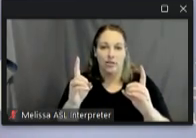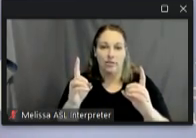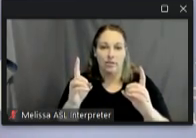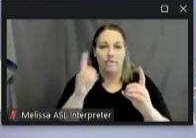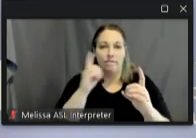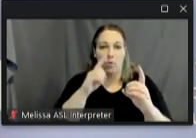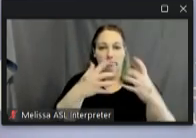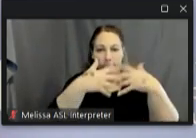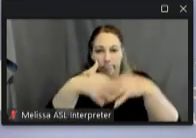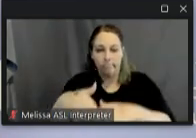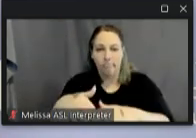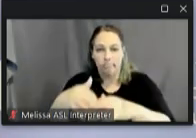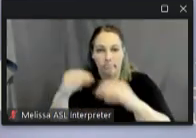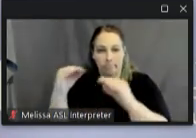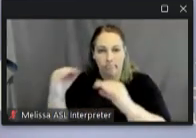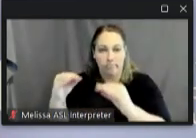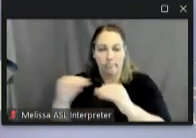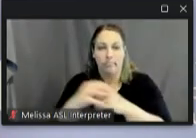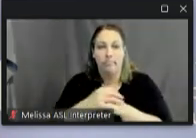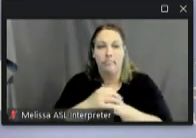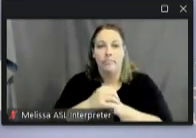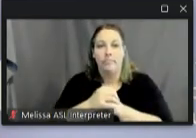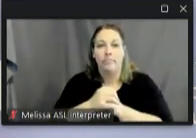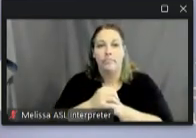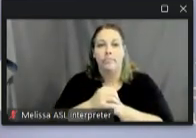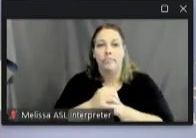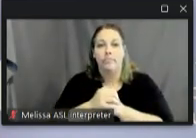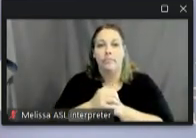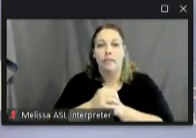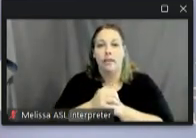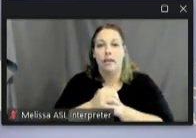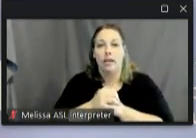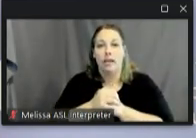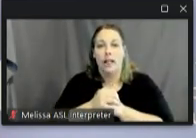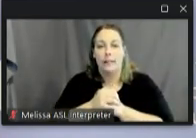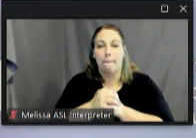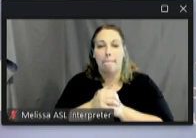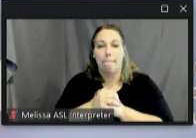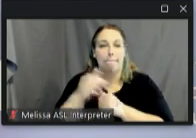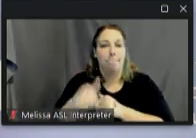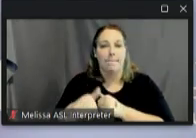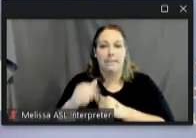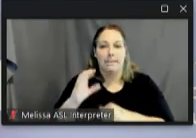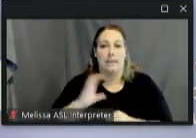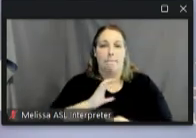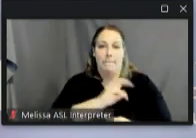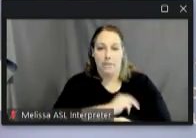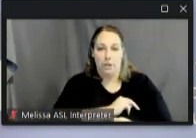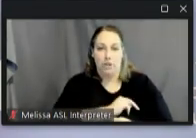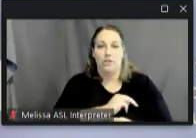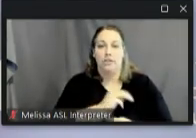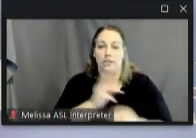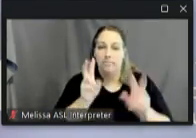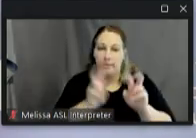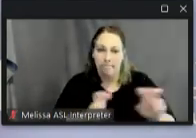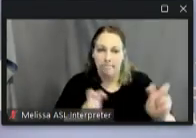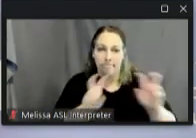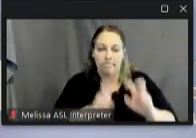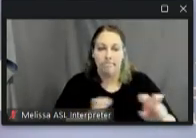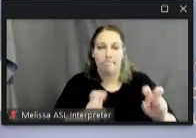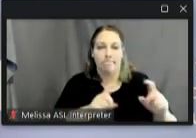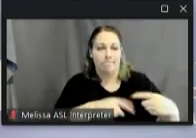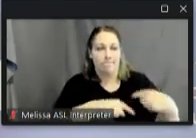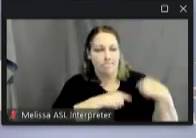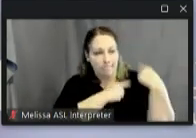para precisamente un análisis de informe temático, de evaluación, para poder